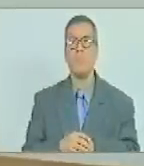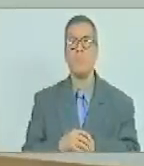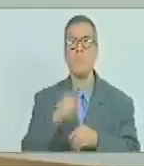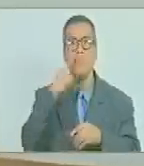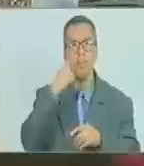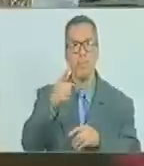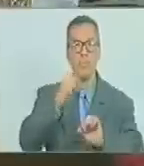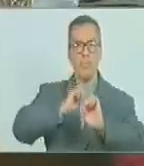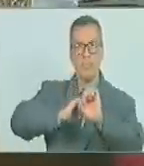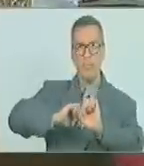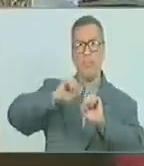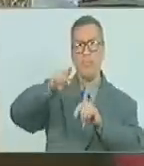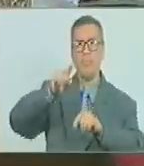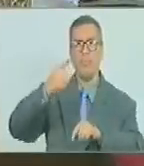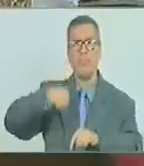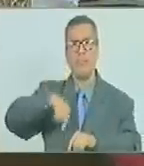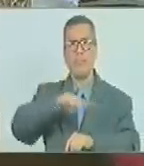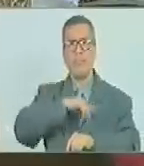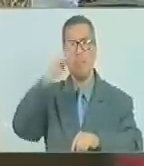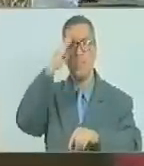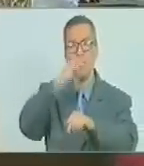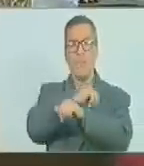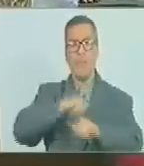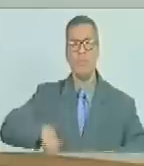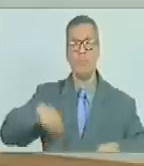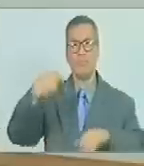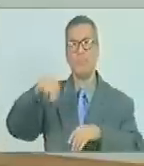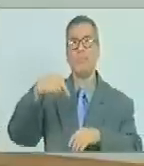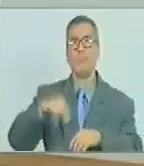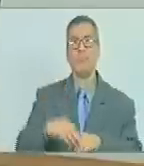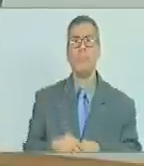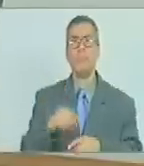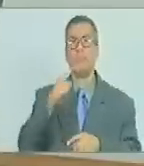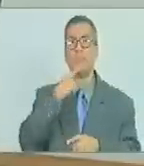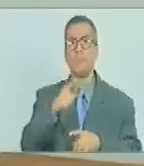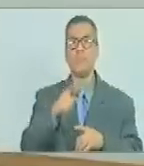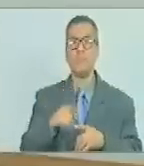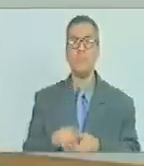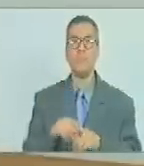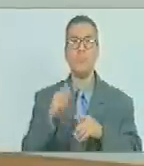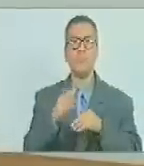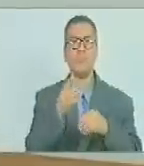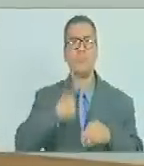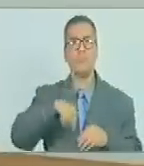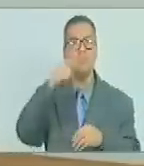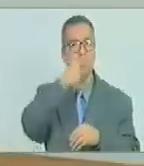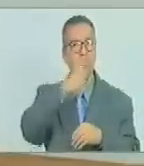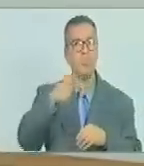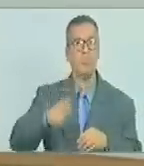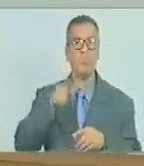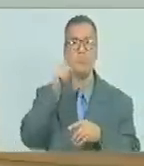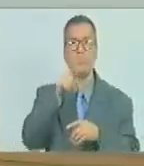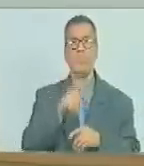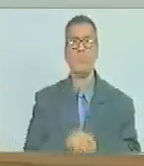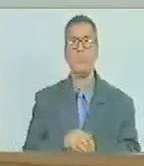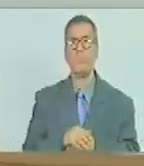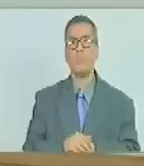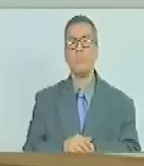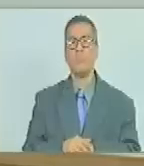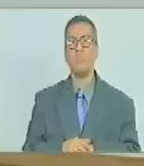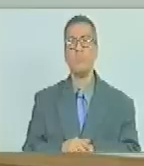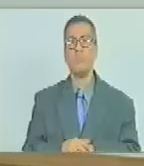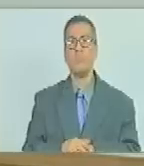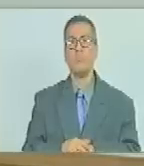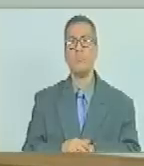debidamente repelida por nuestra Fuerza Armada Nacional y que fue debidamente repelida por nuestro pueblo allá en Dos Tienditas.